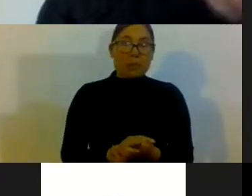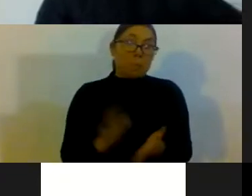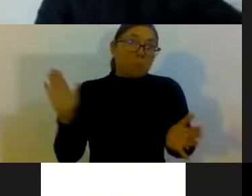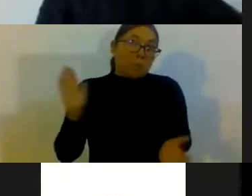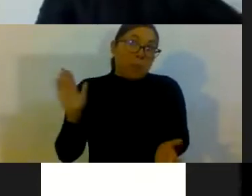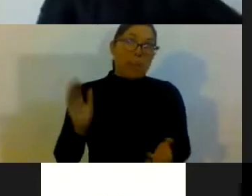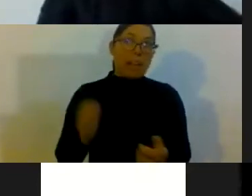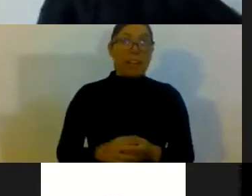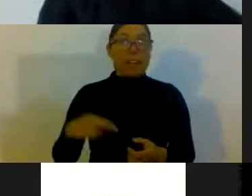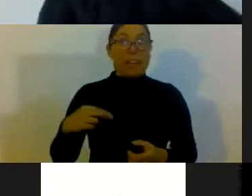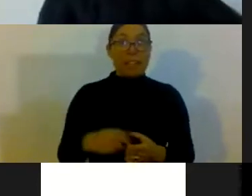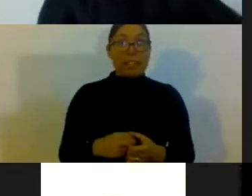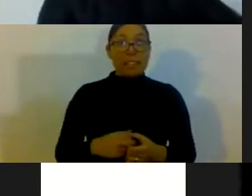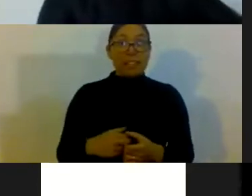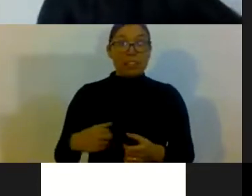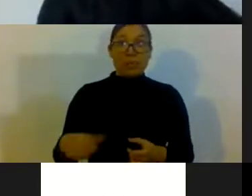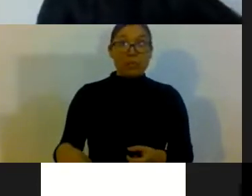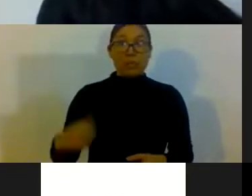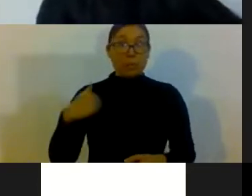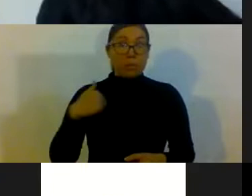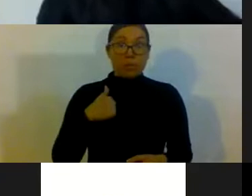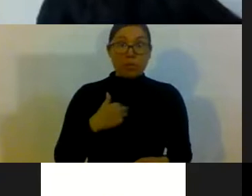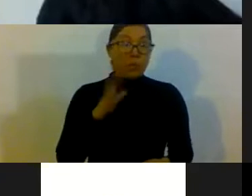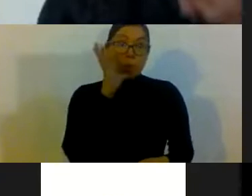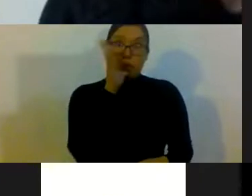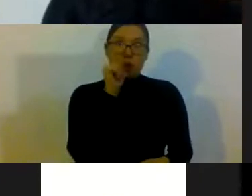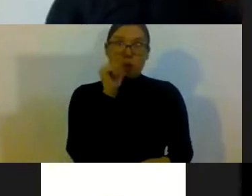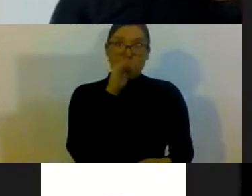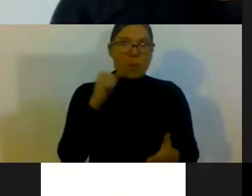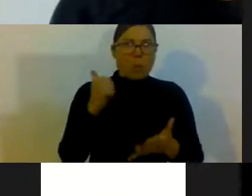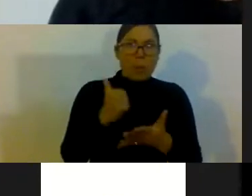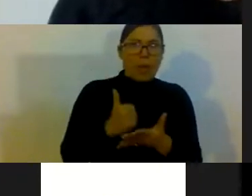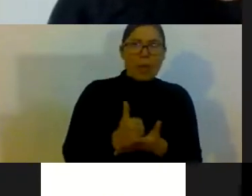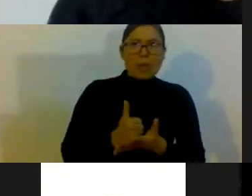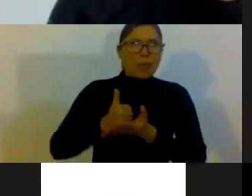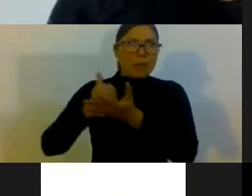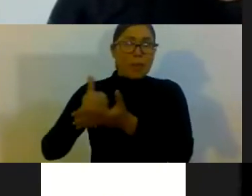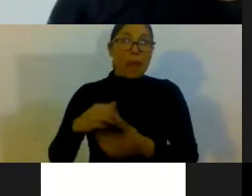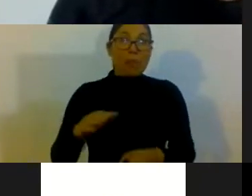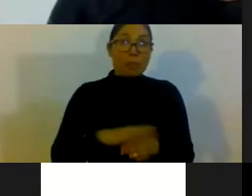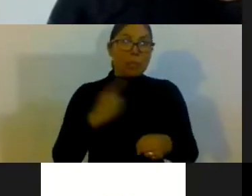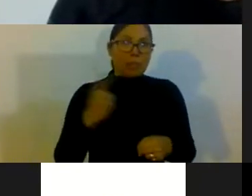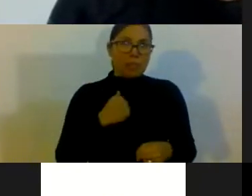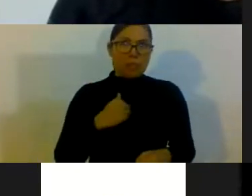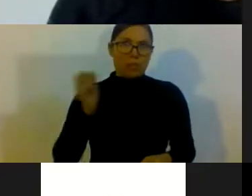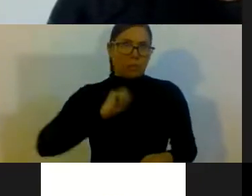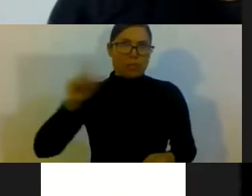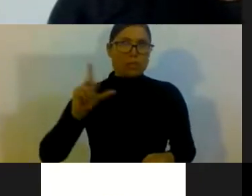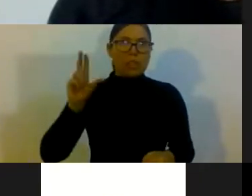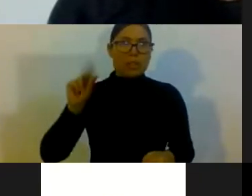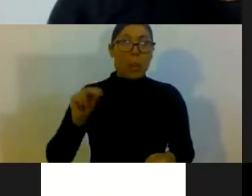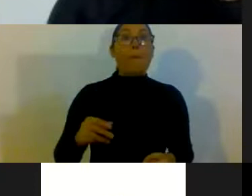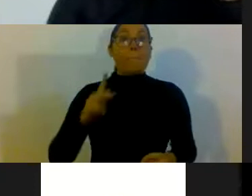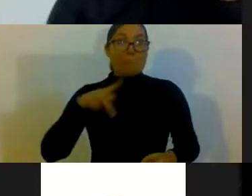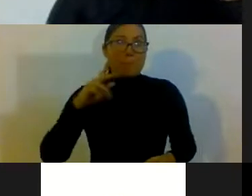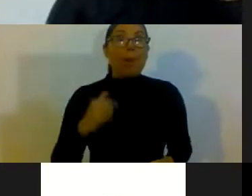en ese momento tal vez, pero sí puedo hacer muchas cosas, ¿sí? El canalizar, el identificar a dónde sí, cómo sí, quién sí le puede